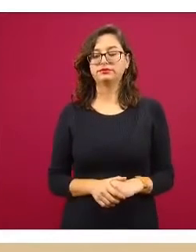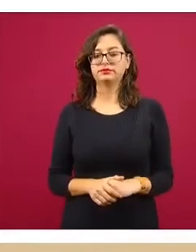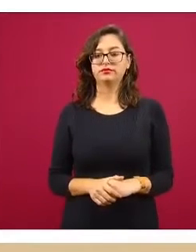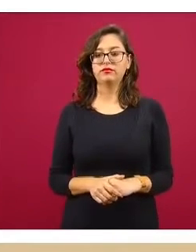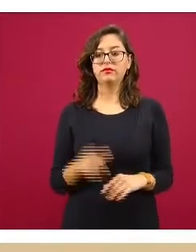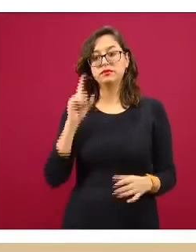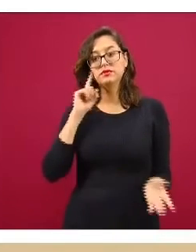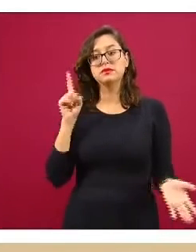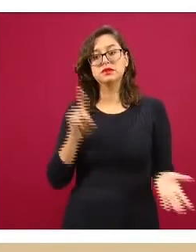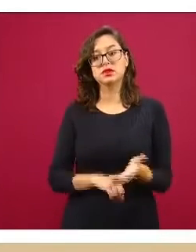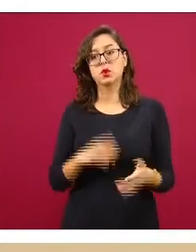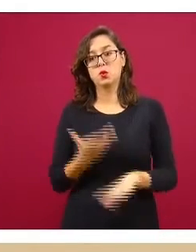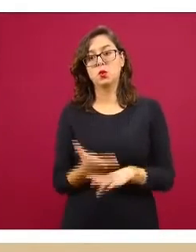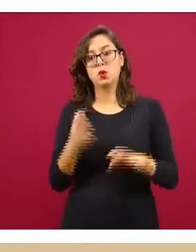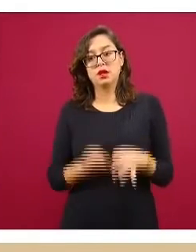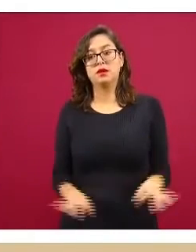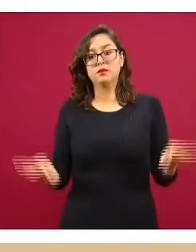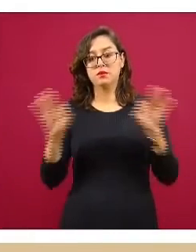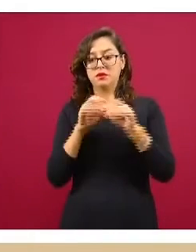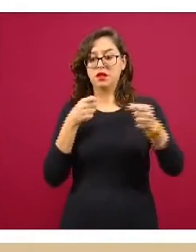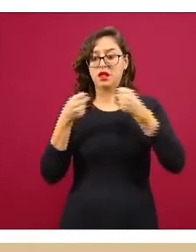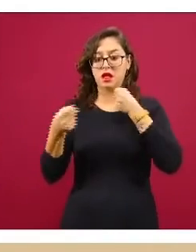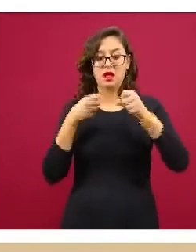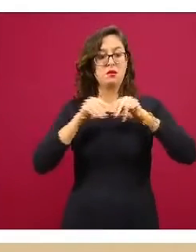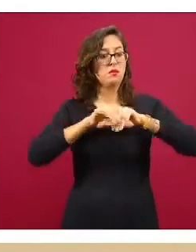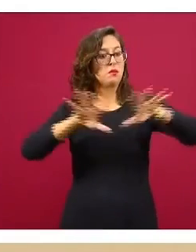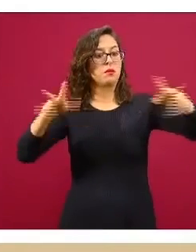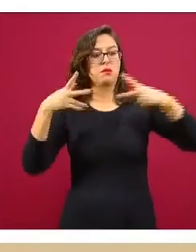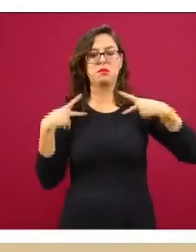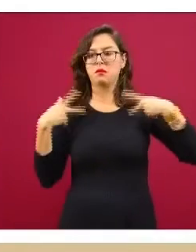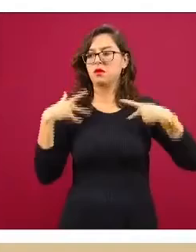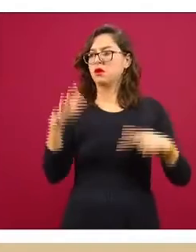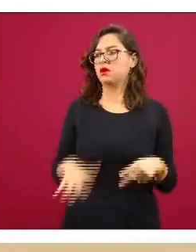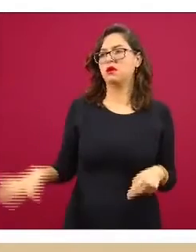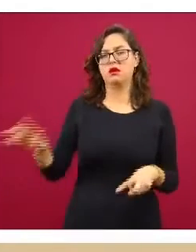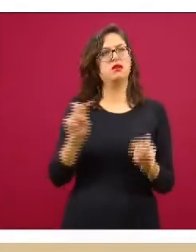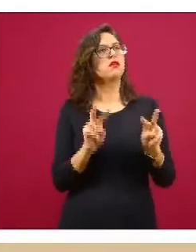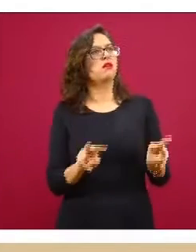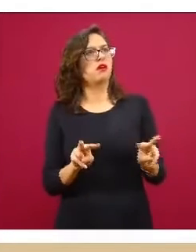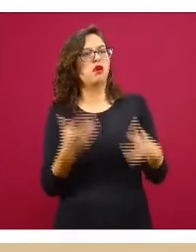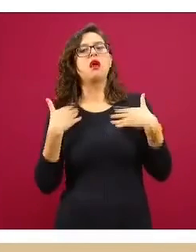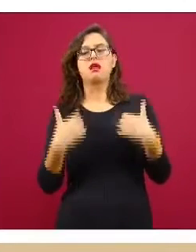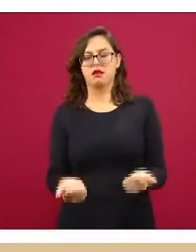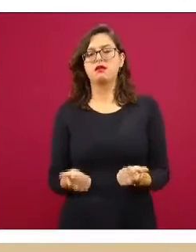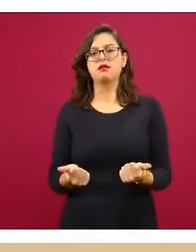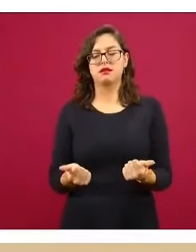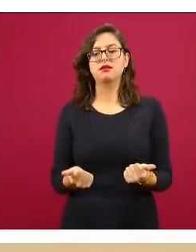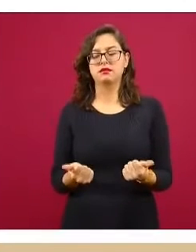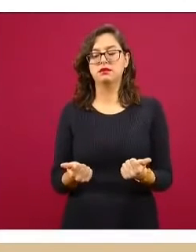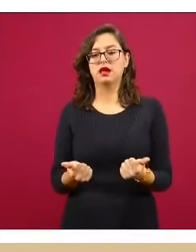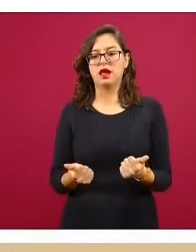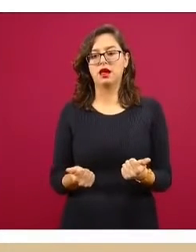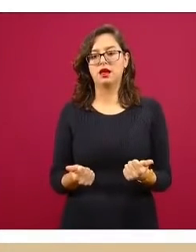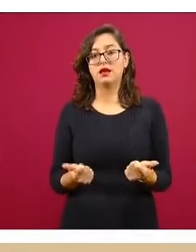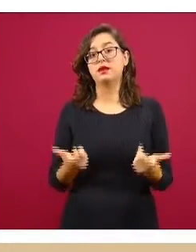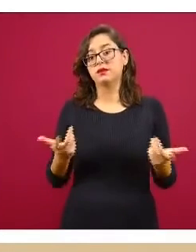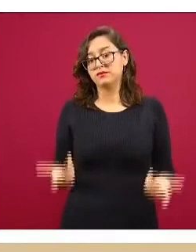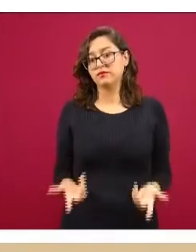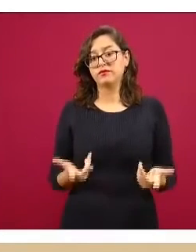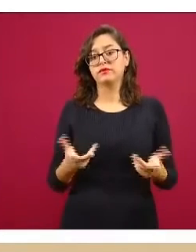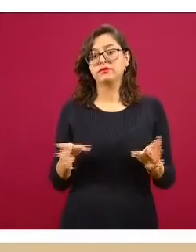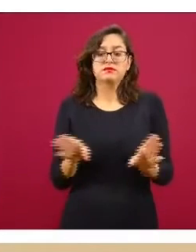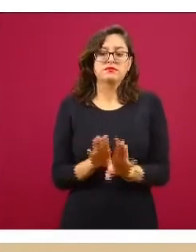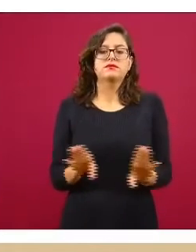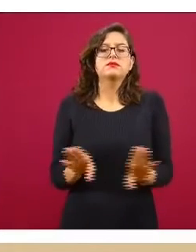que tanto en los medios de comunicación como en la población vayan entendiendo este indicador para ver un poco cómo